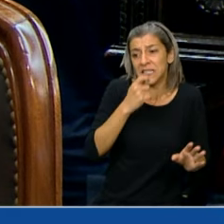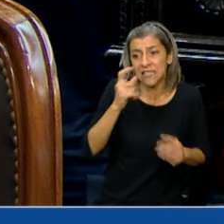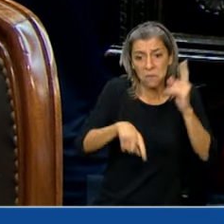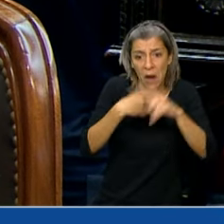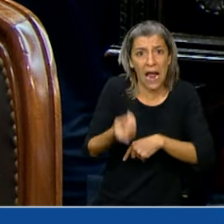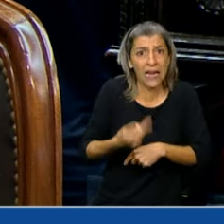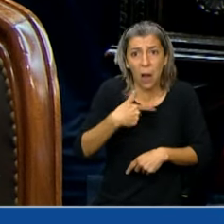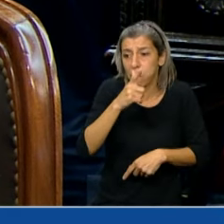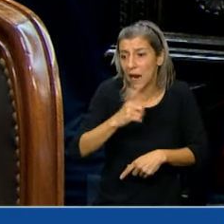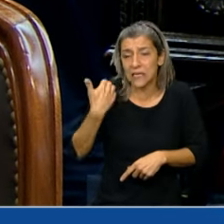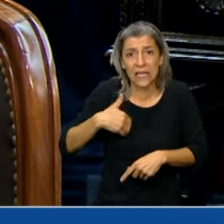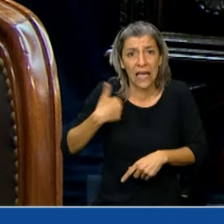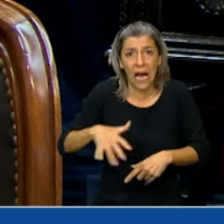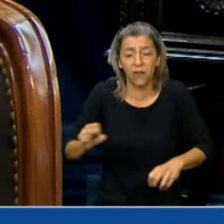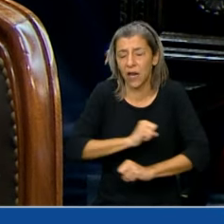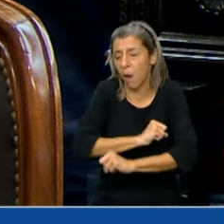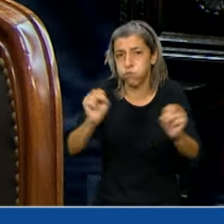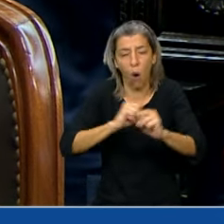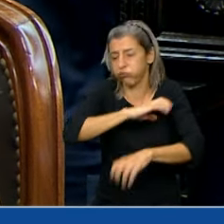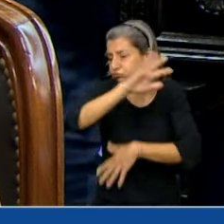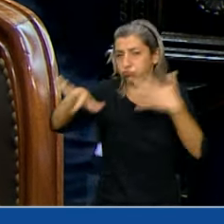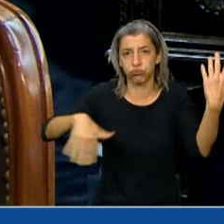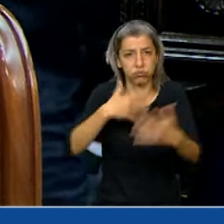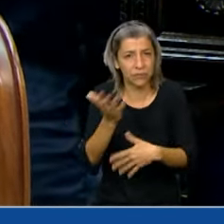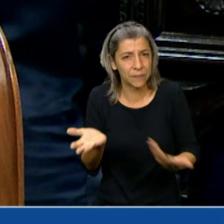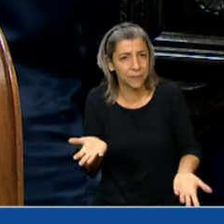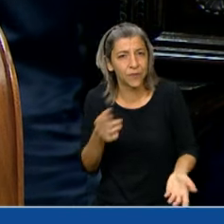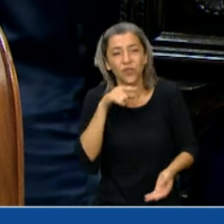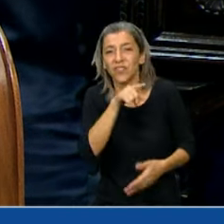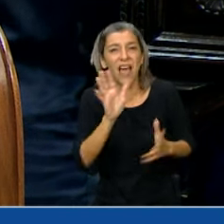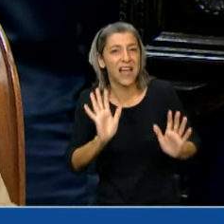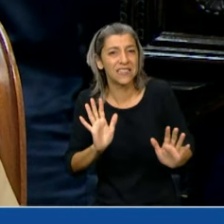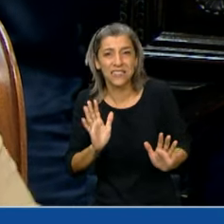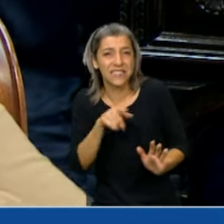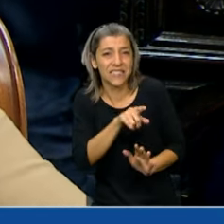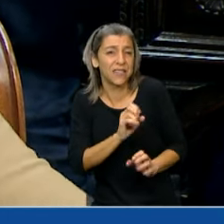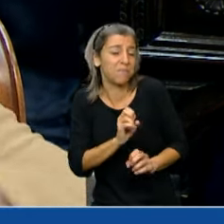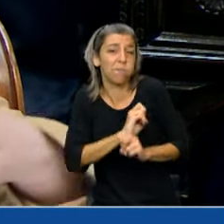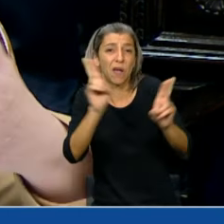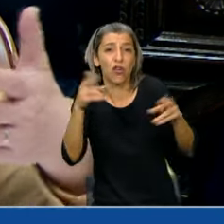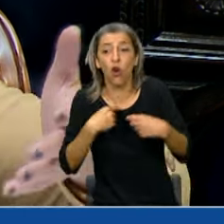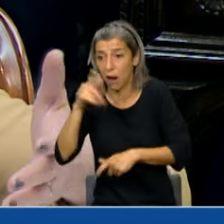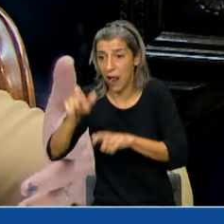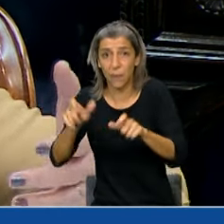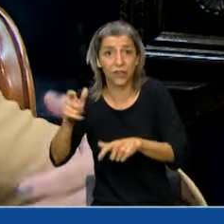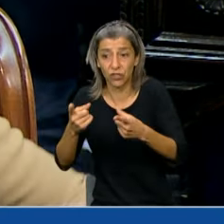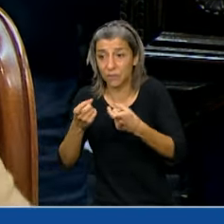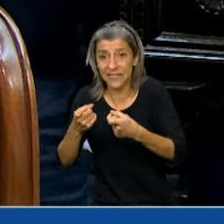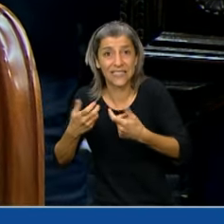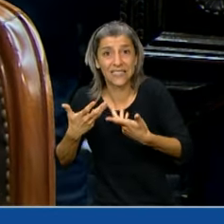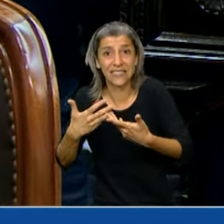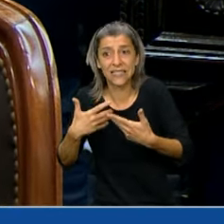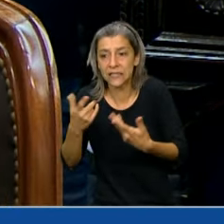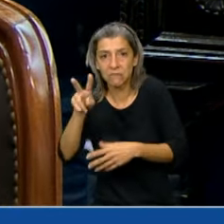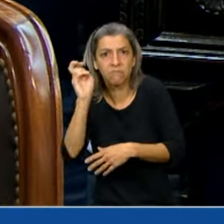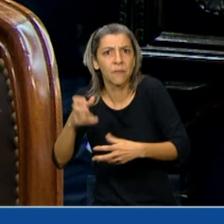país en la cara o le va a estallar a ustedes también a liquila en la demanda porque han hemos perdido la capacidad de